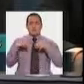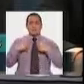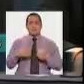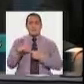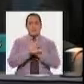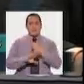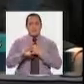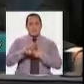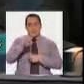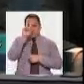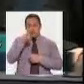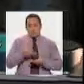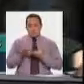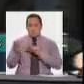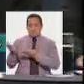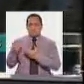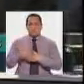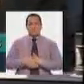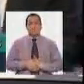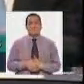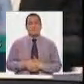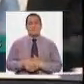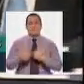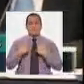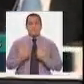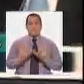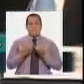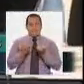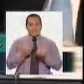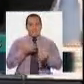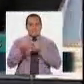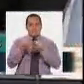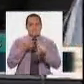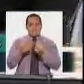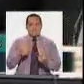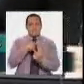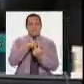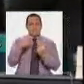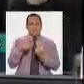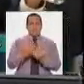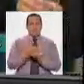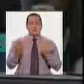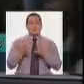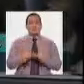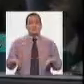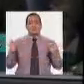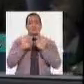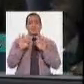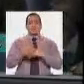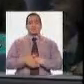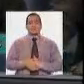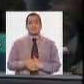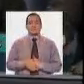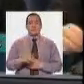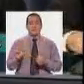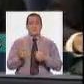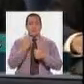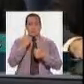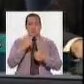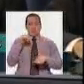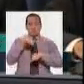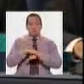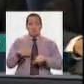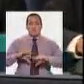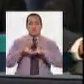la defensa del Perú. Ministro. Sí, yo quisiera mencionar dos aspectos que creo que son sumamente importantes. El primero,